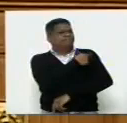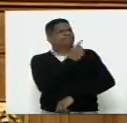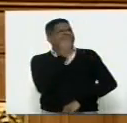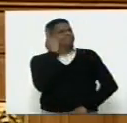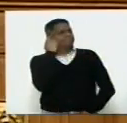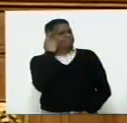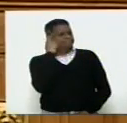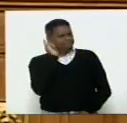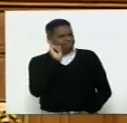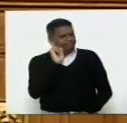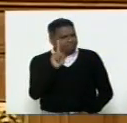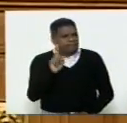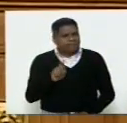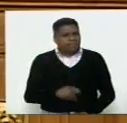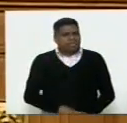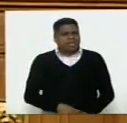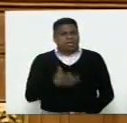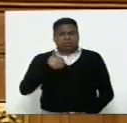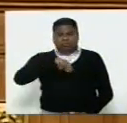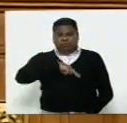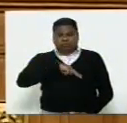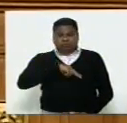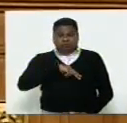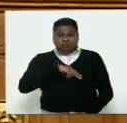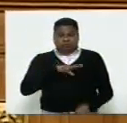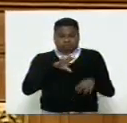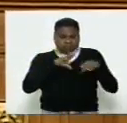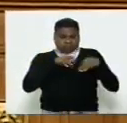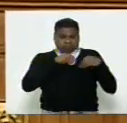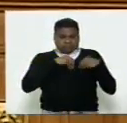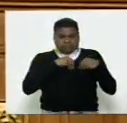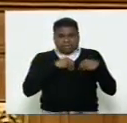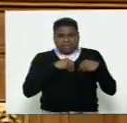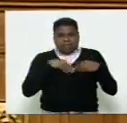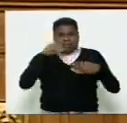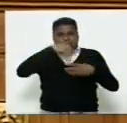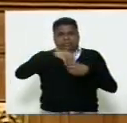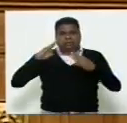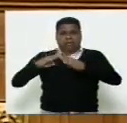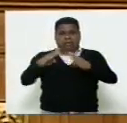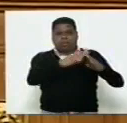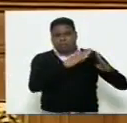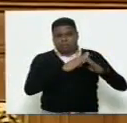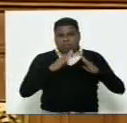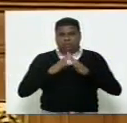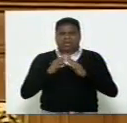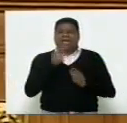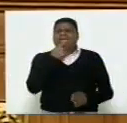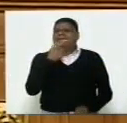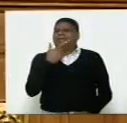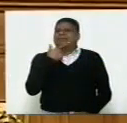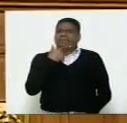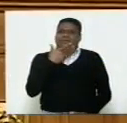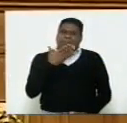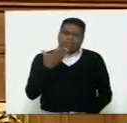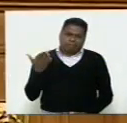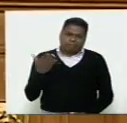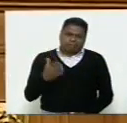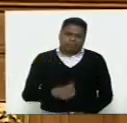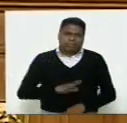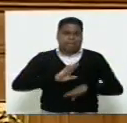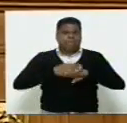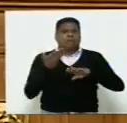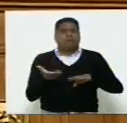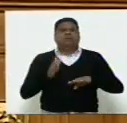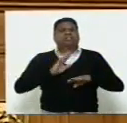la receptividad que recibimos nosotras como promotora en la comunidad es extremadamente hermosa, porque al saber